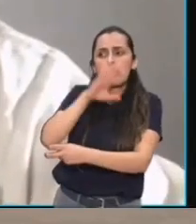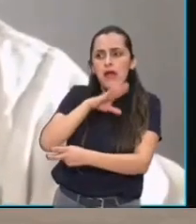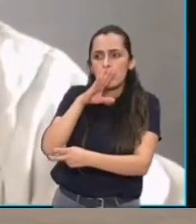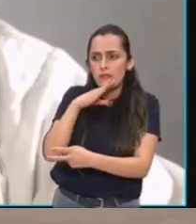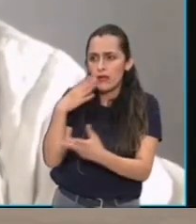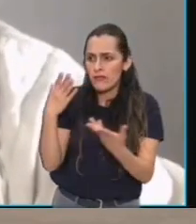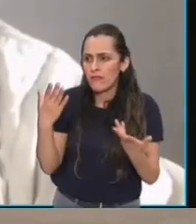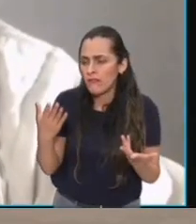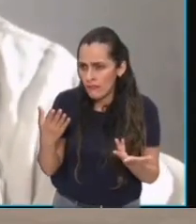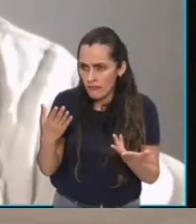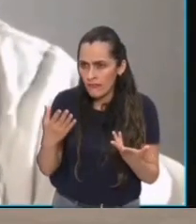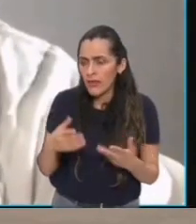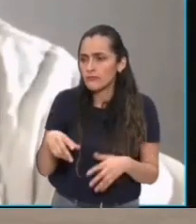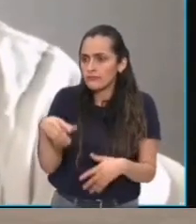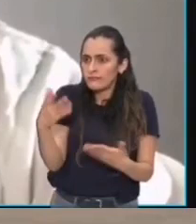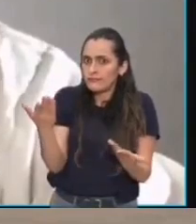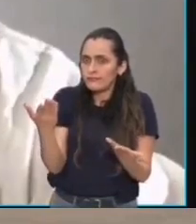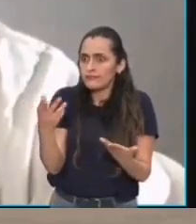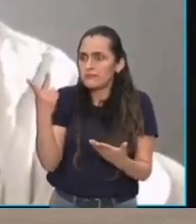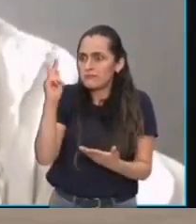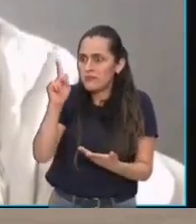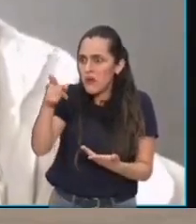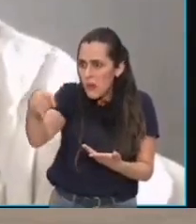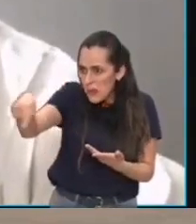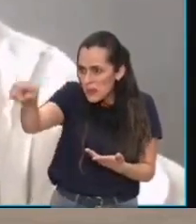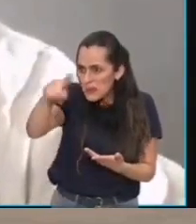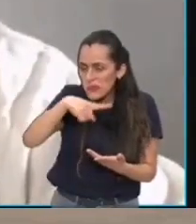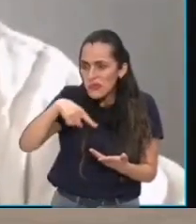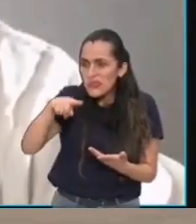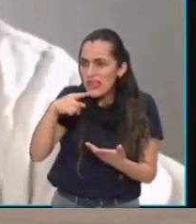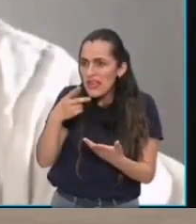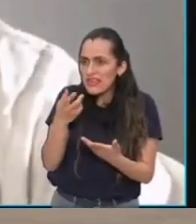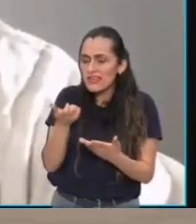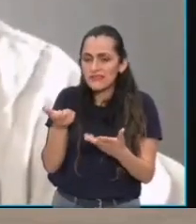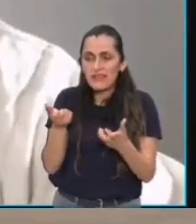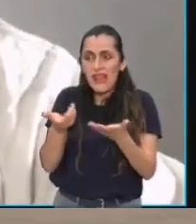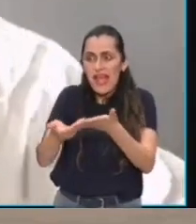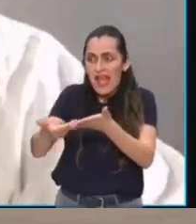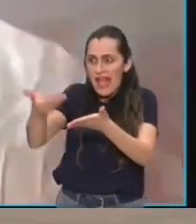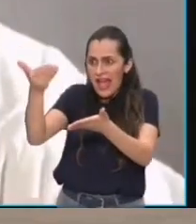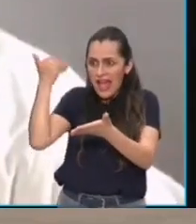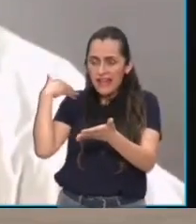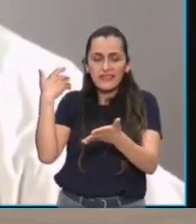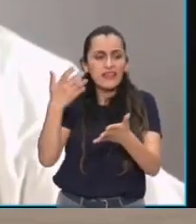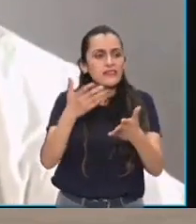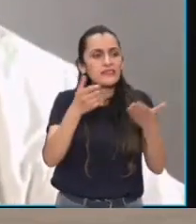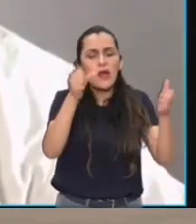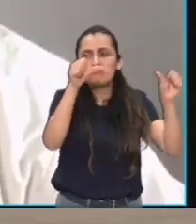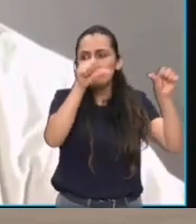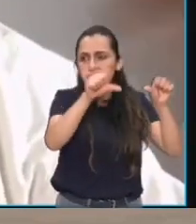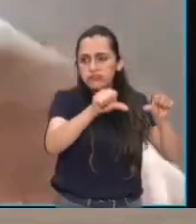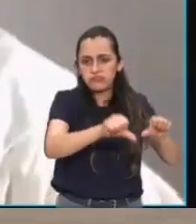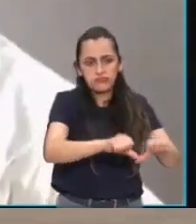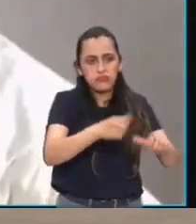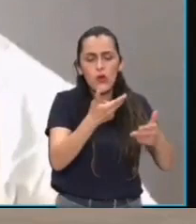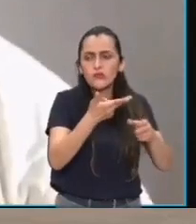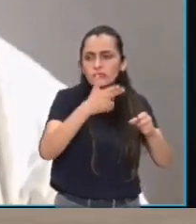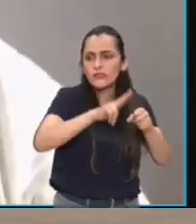mejorar al país. Si dejaron ustedes al país con 300 hospitales en ruinas, no se puede trabajar así.